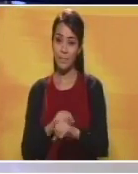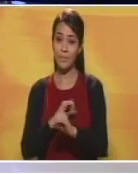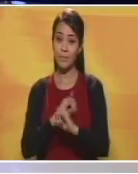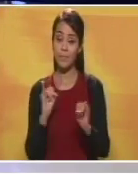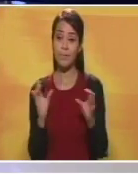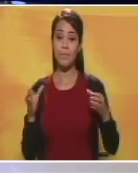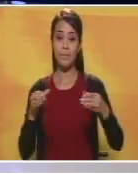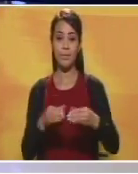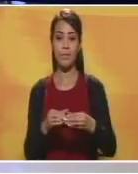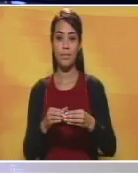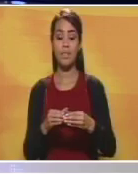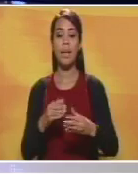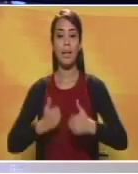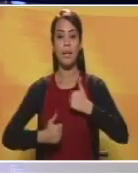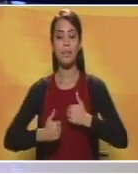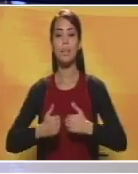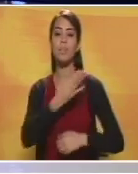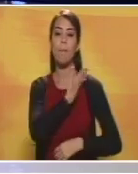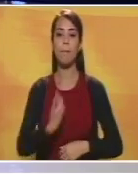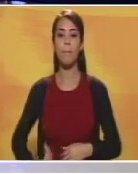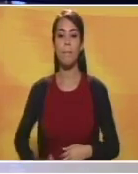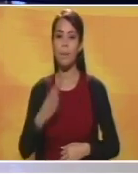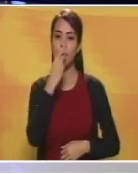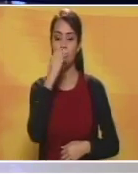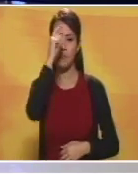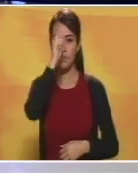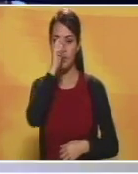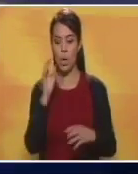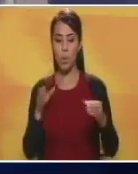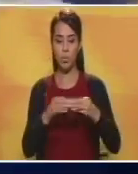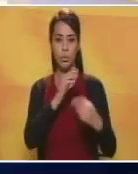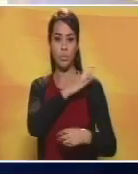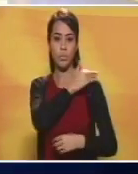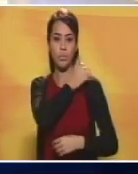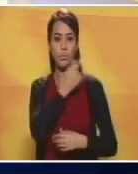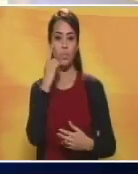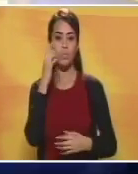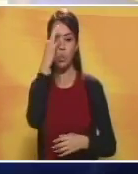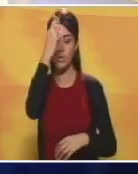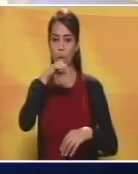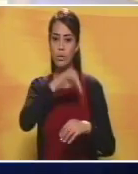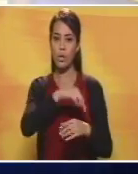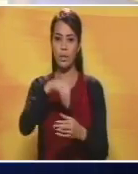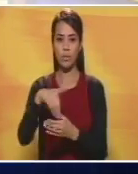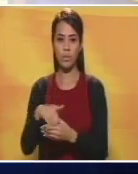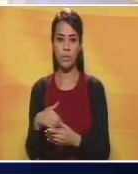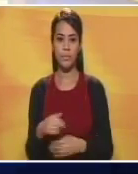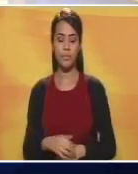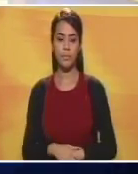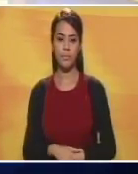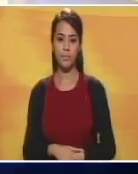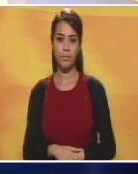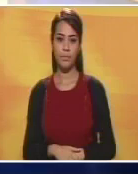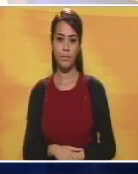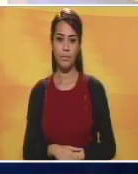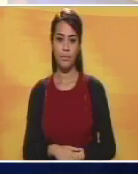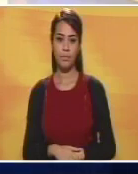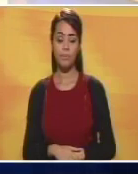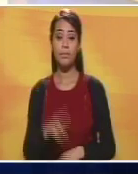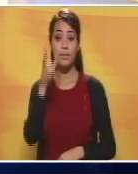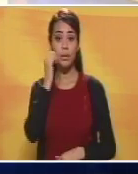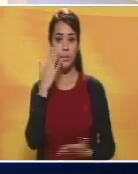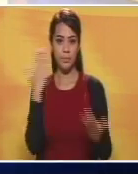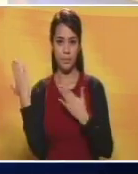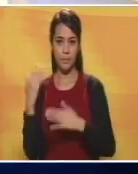la reunión que tuvo el candidato presidencial Henry Falcón con rectores del Consejo Nacional Electoral. Manuel Covela nos tiene los detalles del encuentro. Adelante, Manuel, te